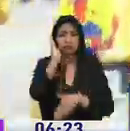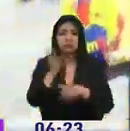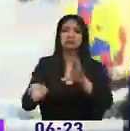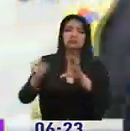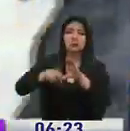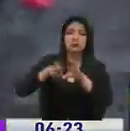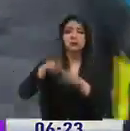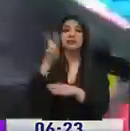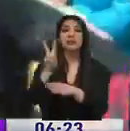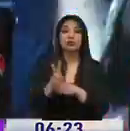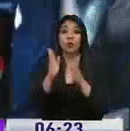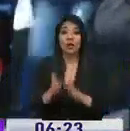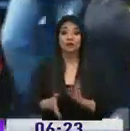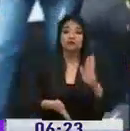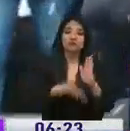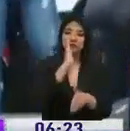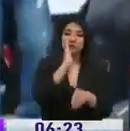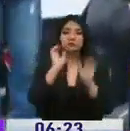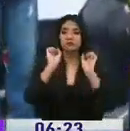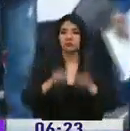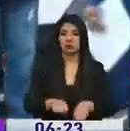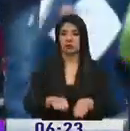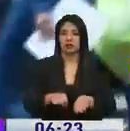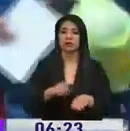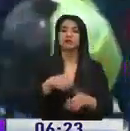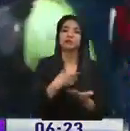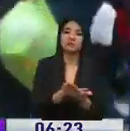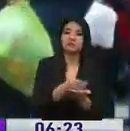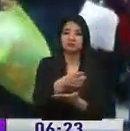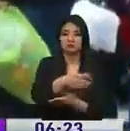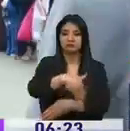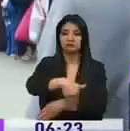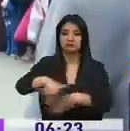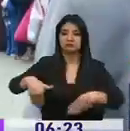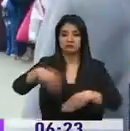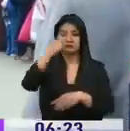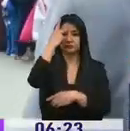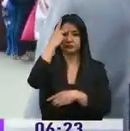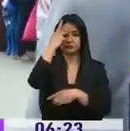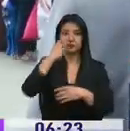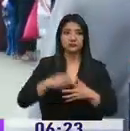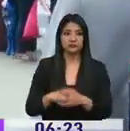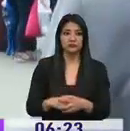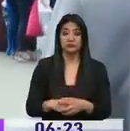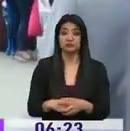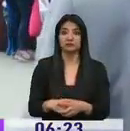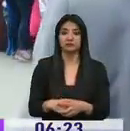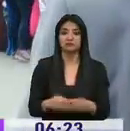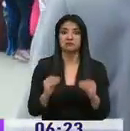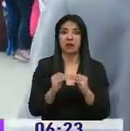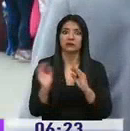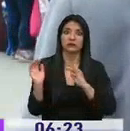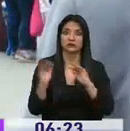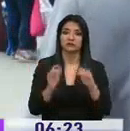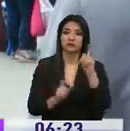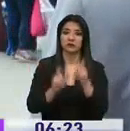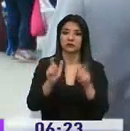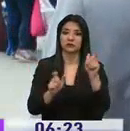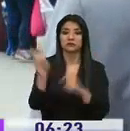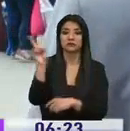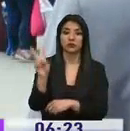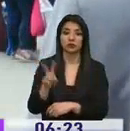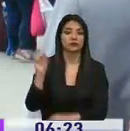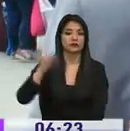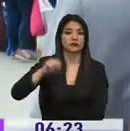que buscaron ingresar durante el fin de semana, trasladarse hasta la frontera sur. Sí tuvimos, es un incremento de ciudadanos